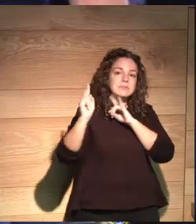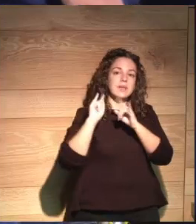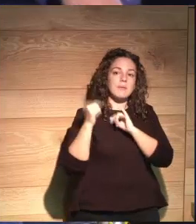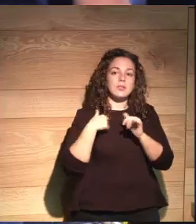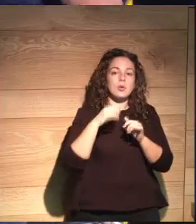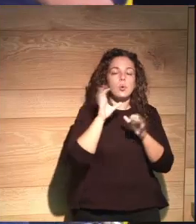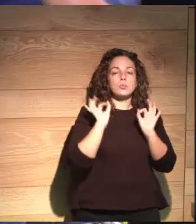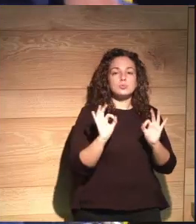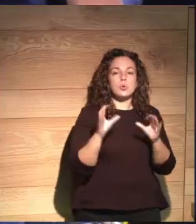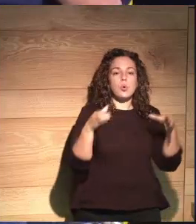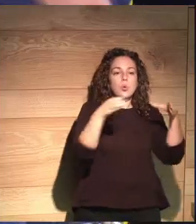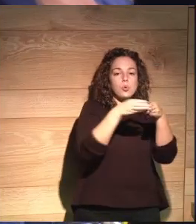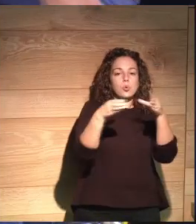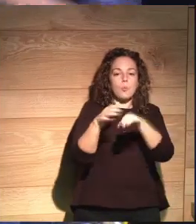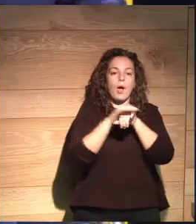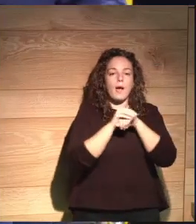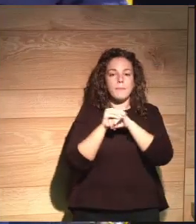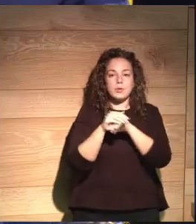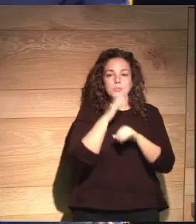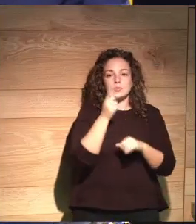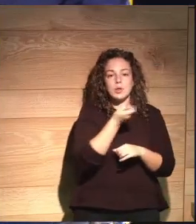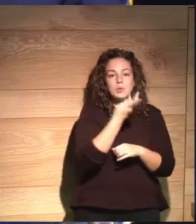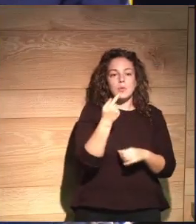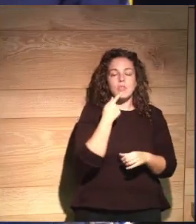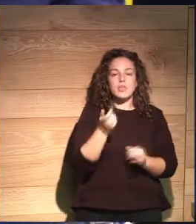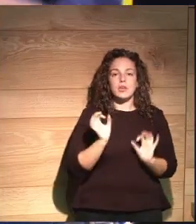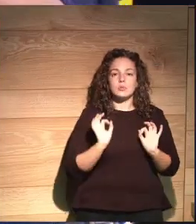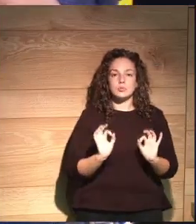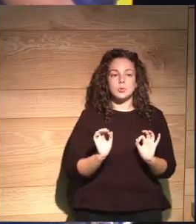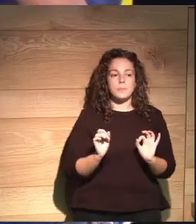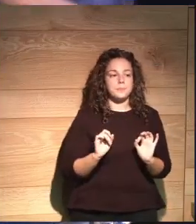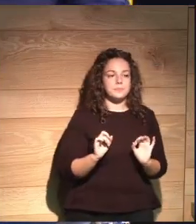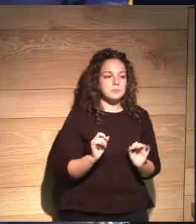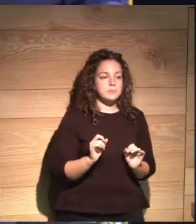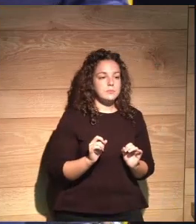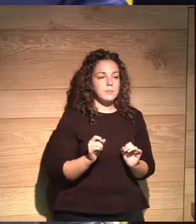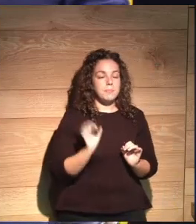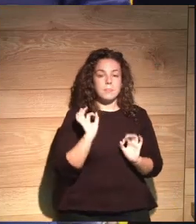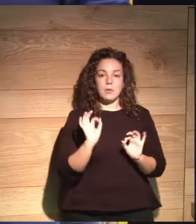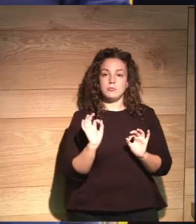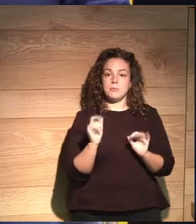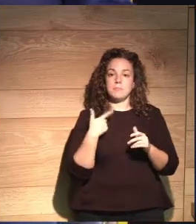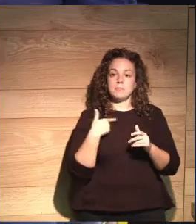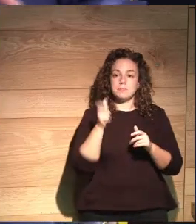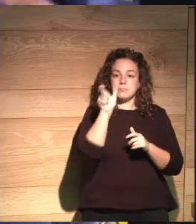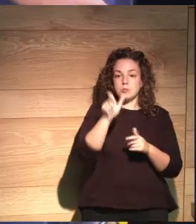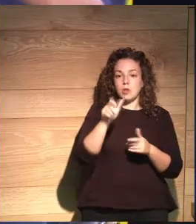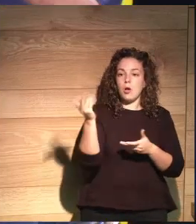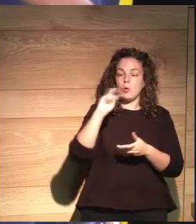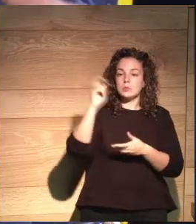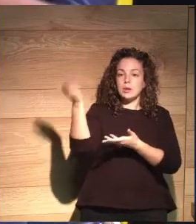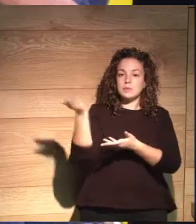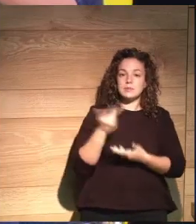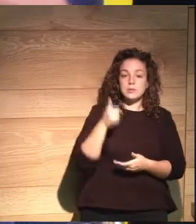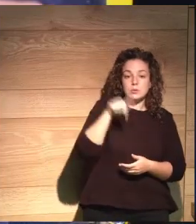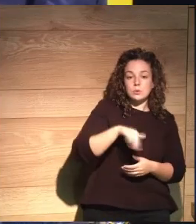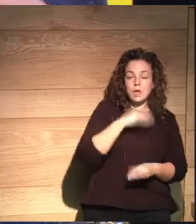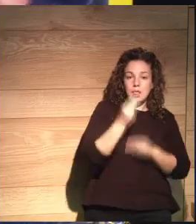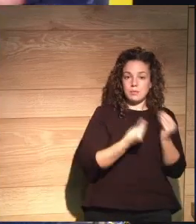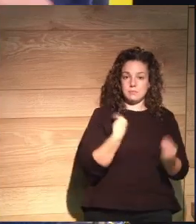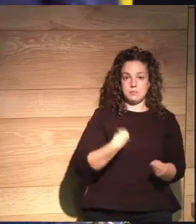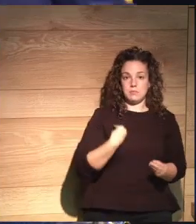comunidad de amigos alguien que hacía el update cuando cuando te quitaba con otra persona y hoy haciendo la misma causa de